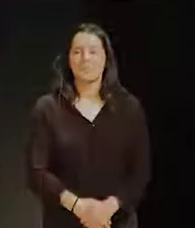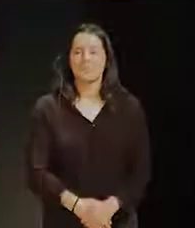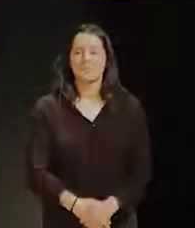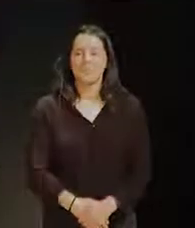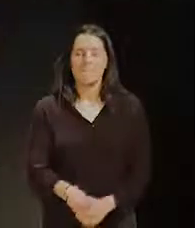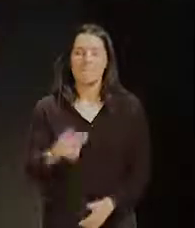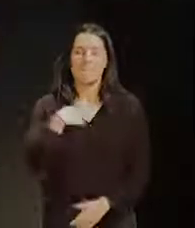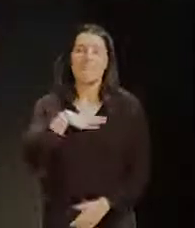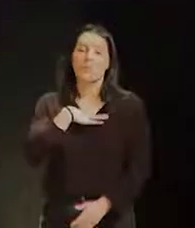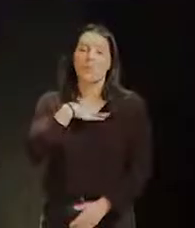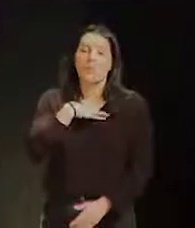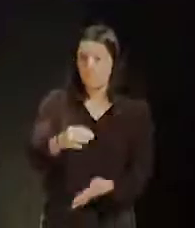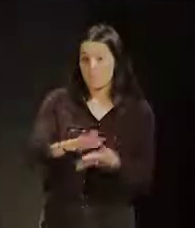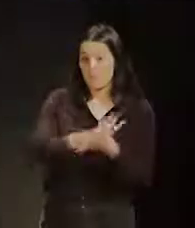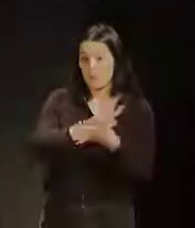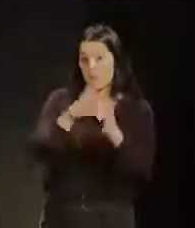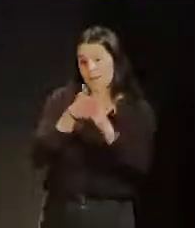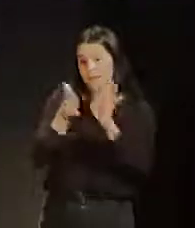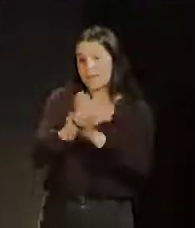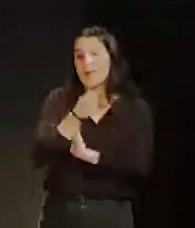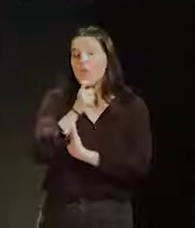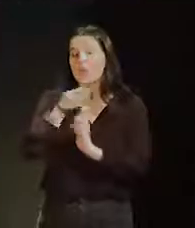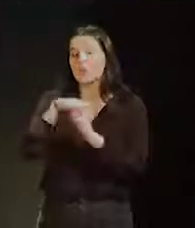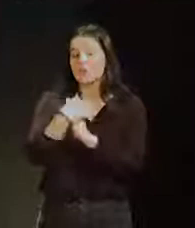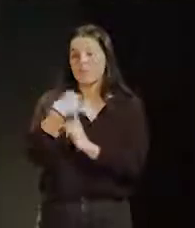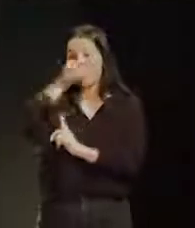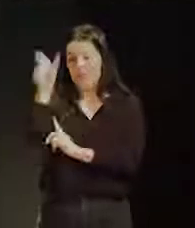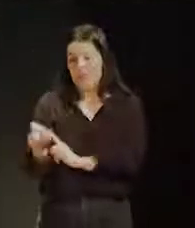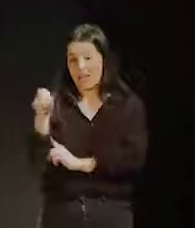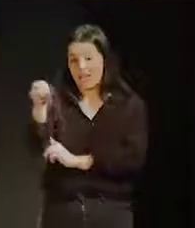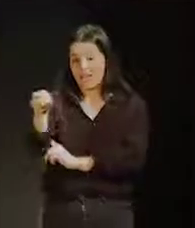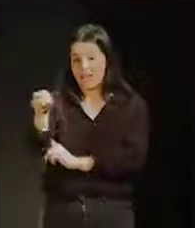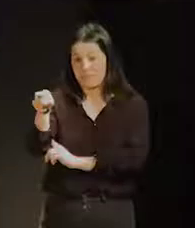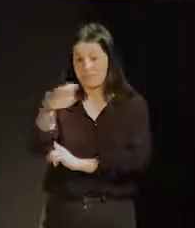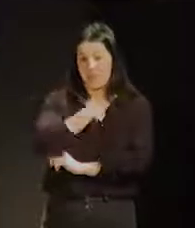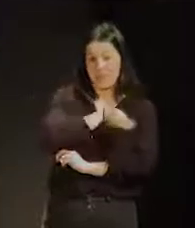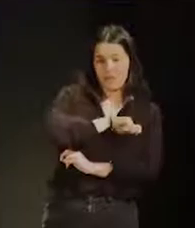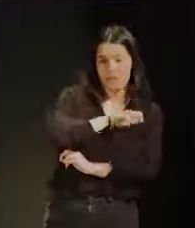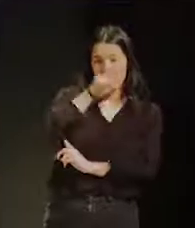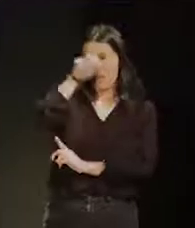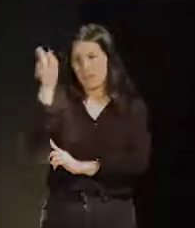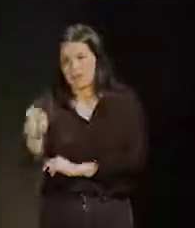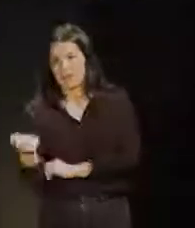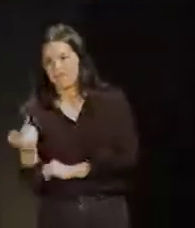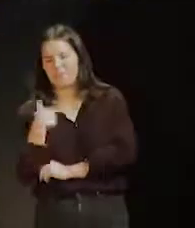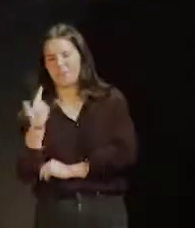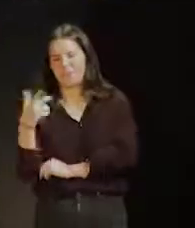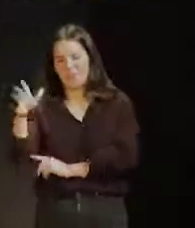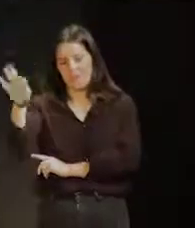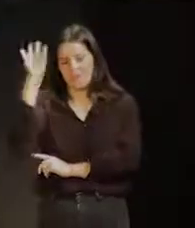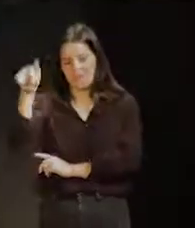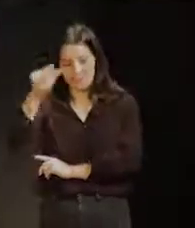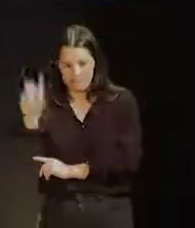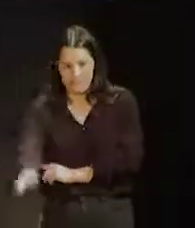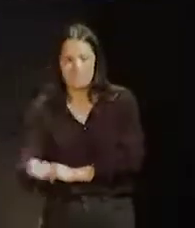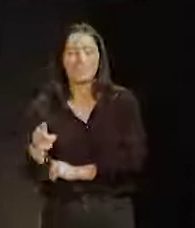incluso. Allora, yo puedo hablar por la Italia. Pero claro, Italia, España, una faccia, una razza, como se dice en Italia. Que es muy